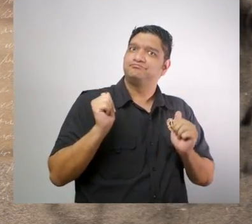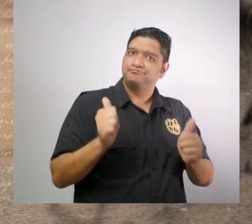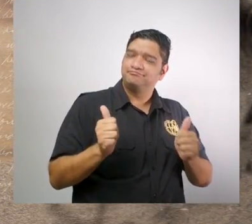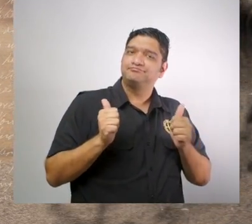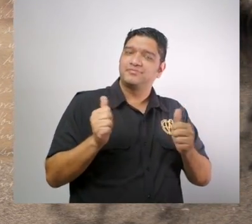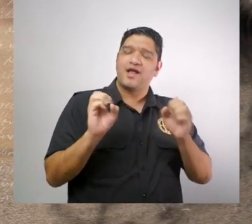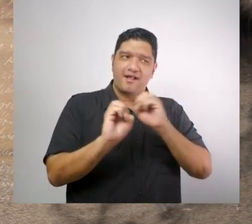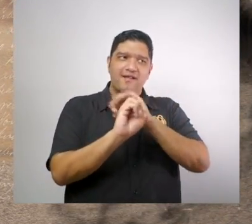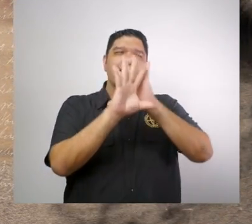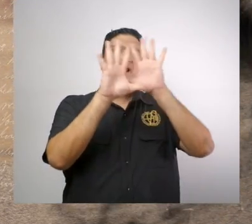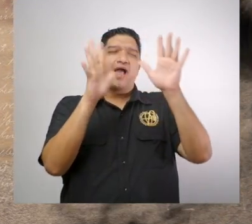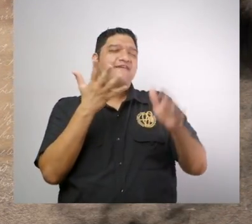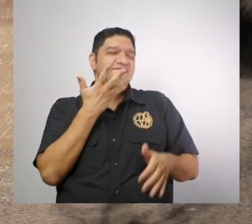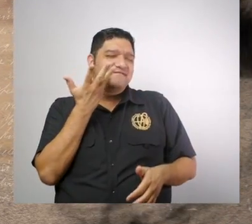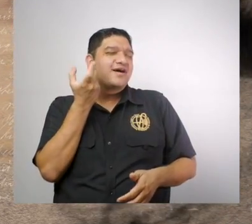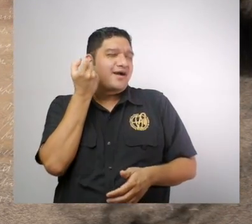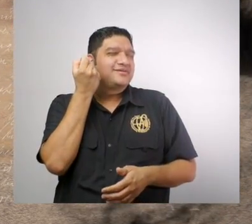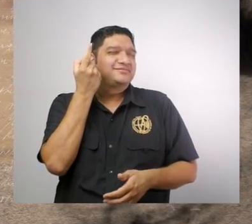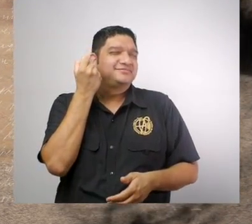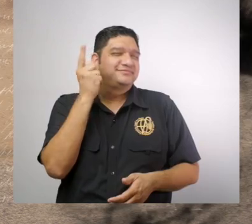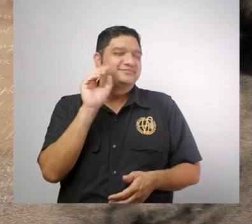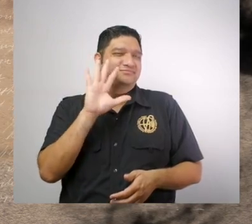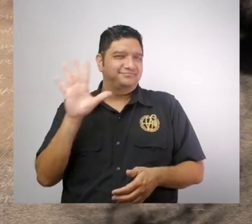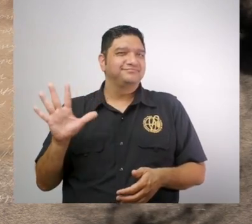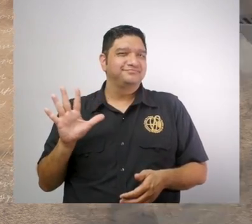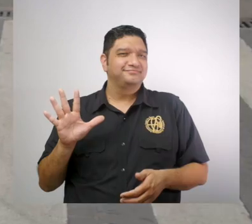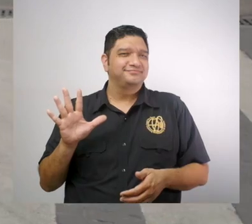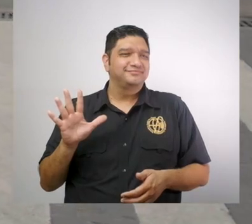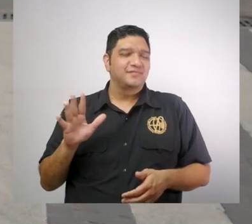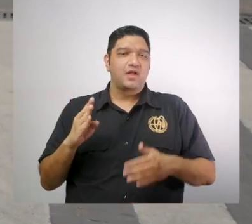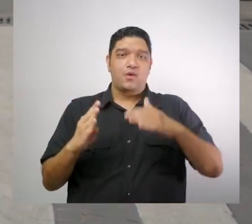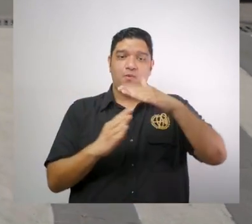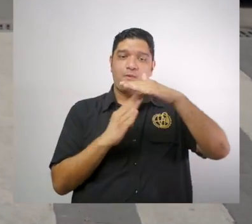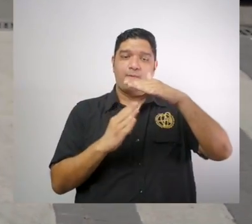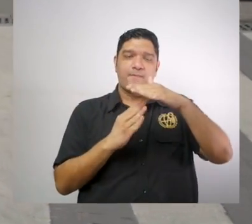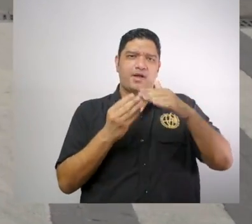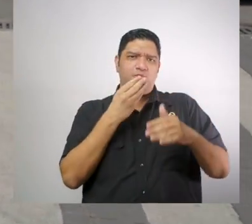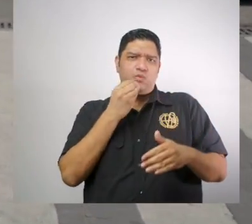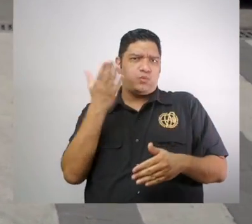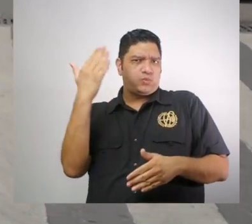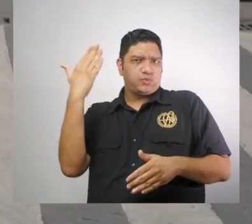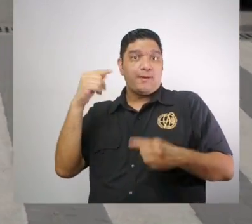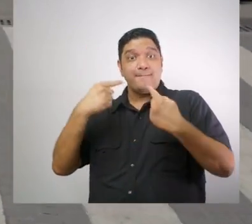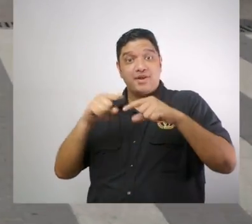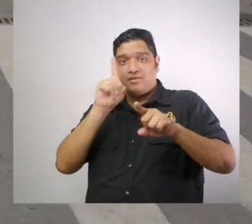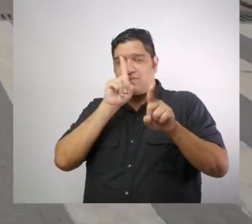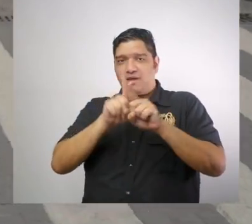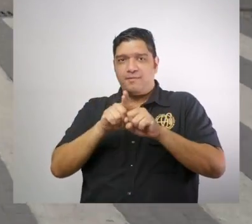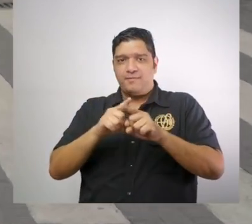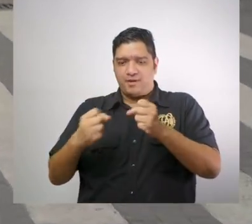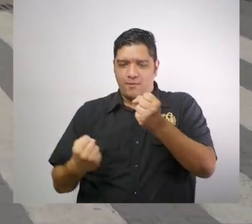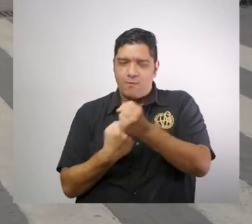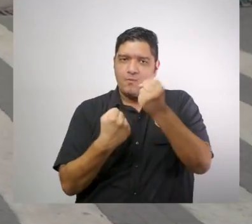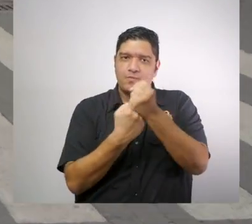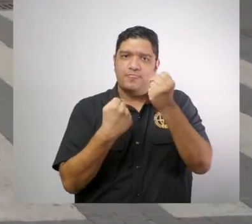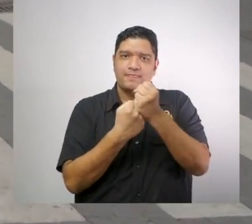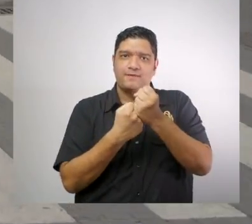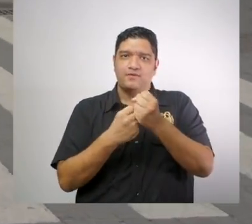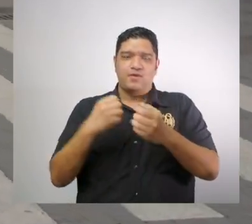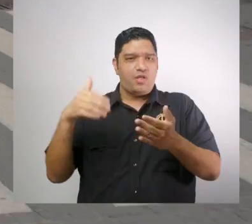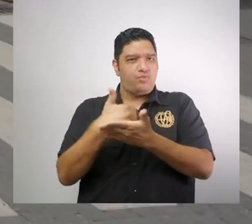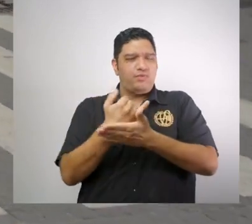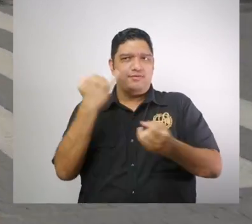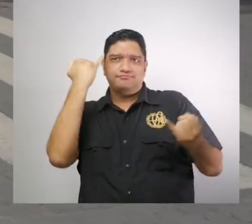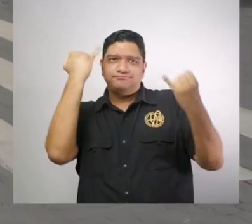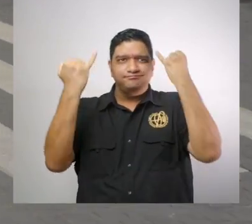proyecto dentro de los conceptos renacentistas revalidados por la